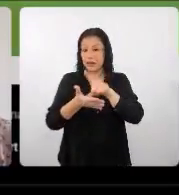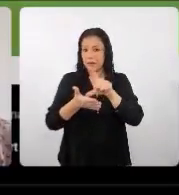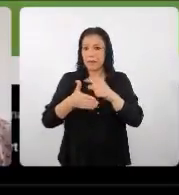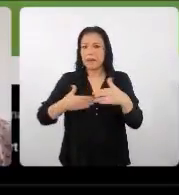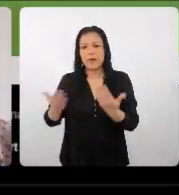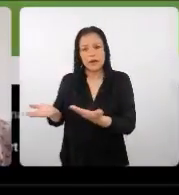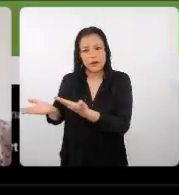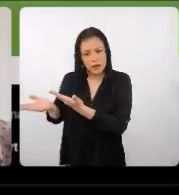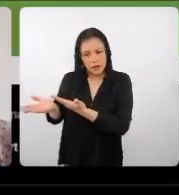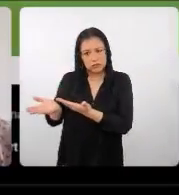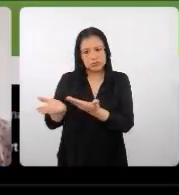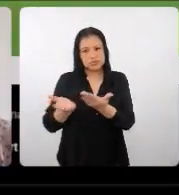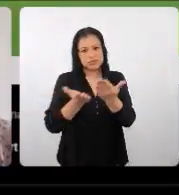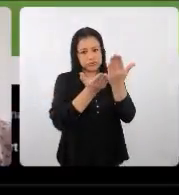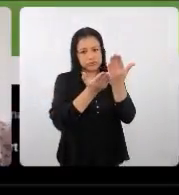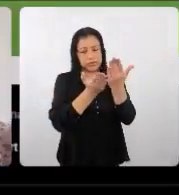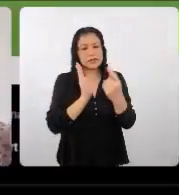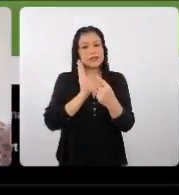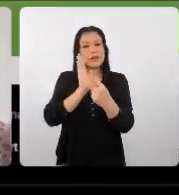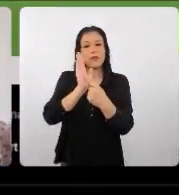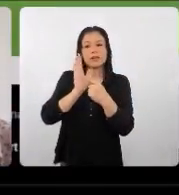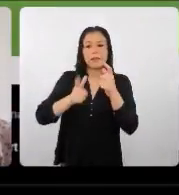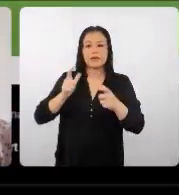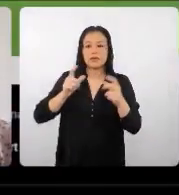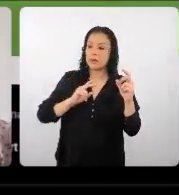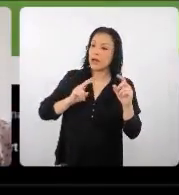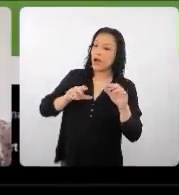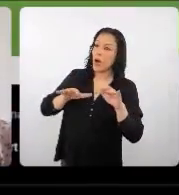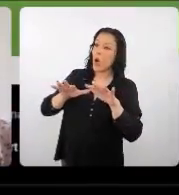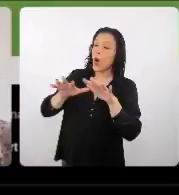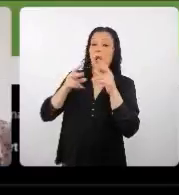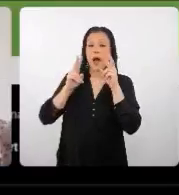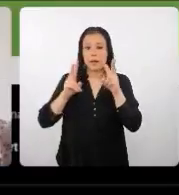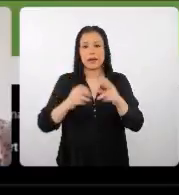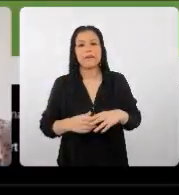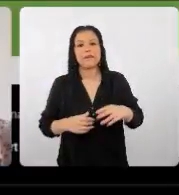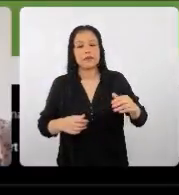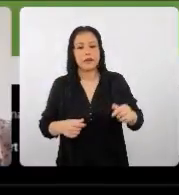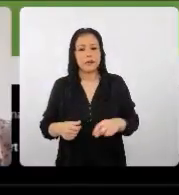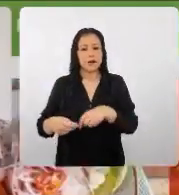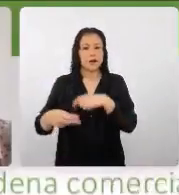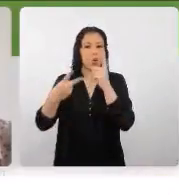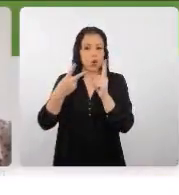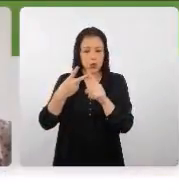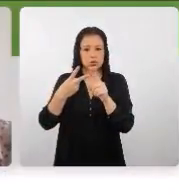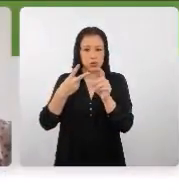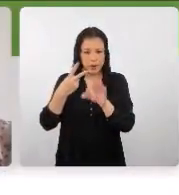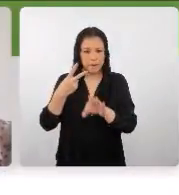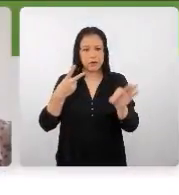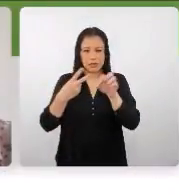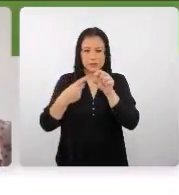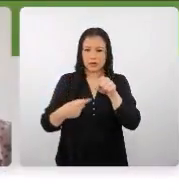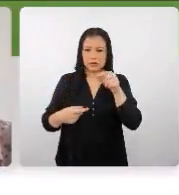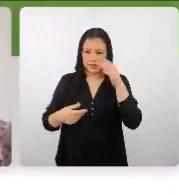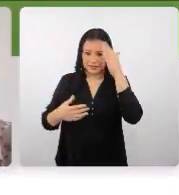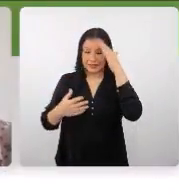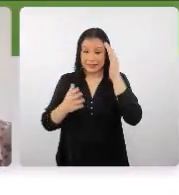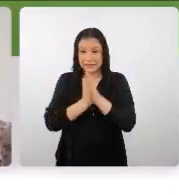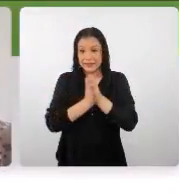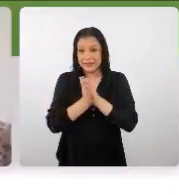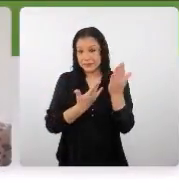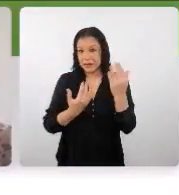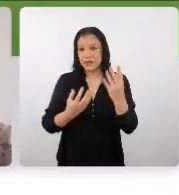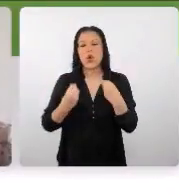estas muestras en exhibición. Ahora vayamos a otro punto importante, que es el que ustedes están esperando, que es